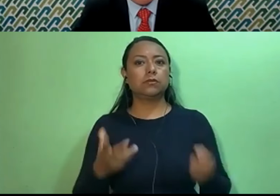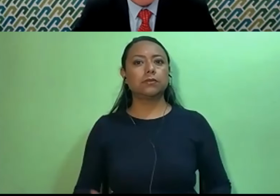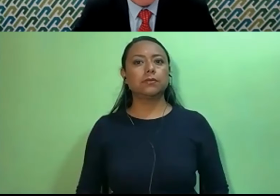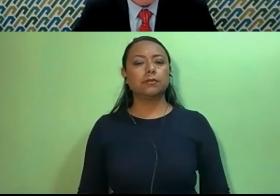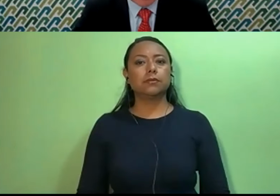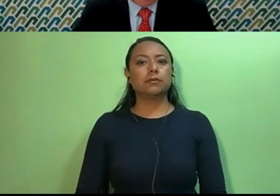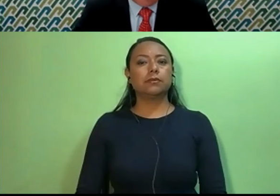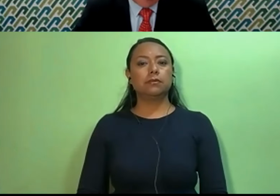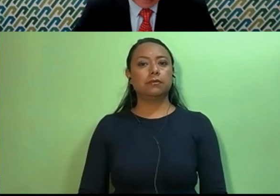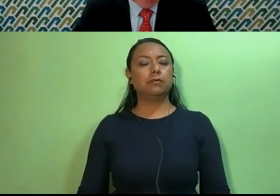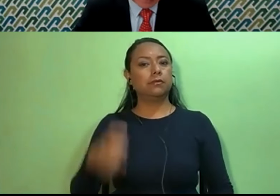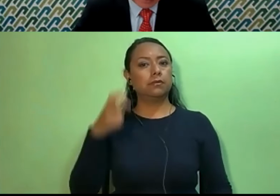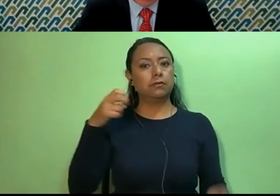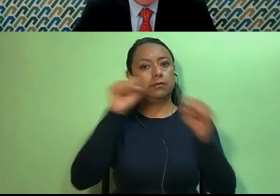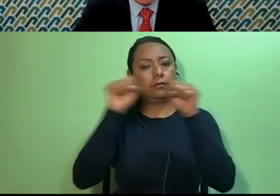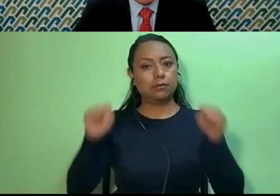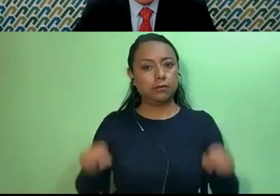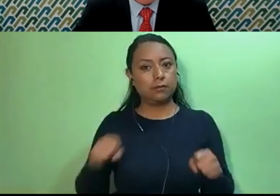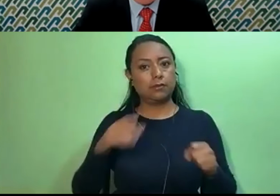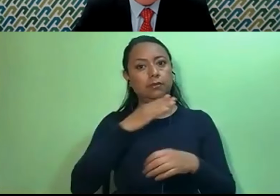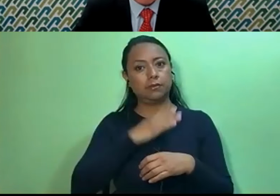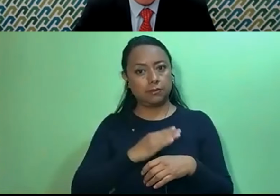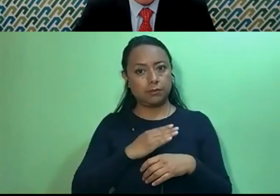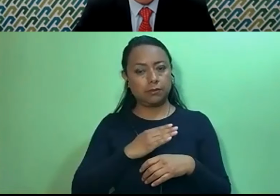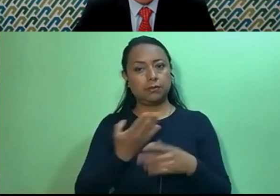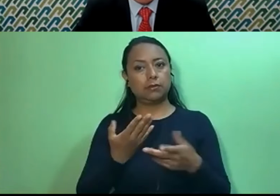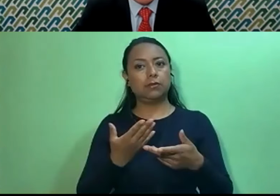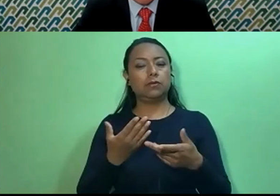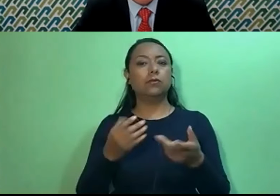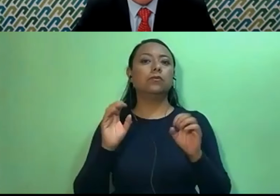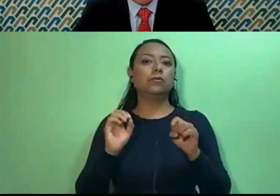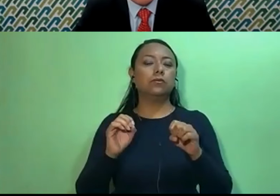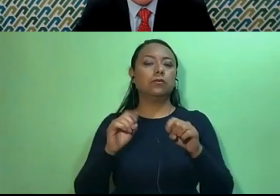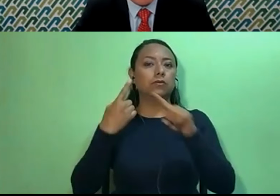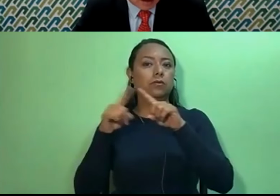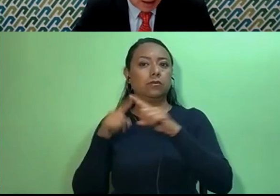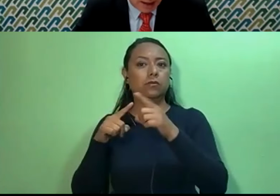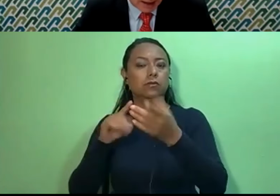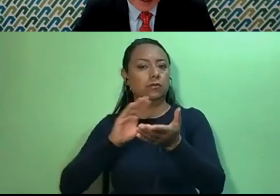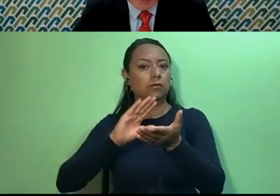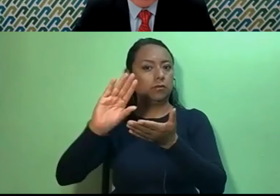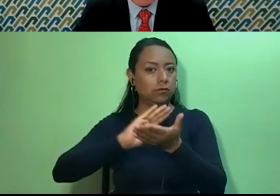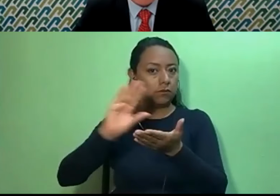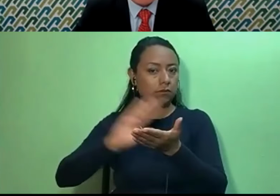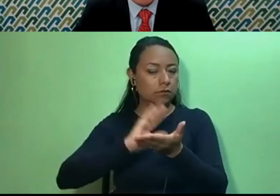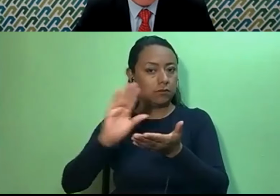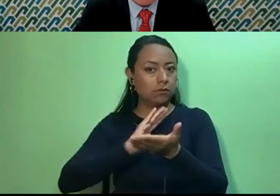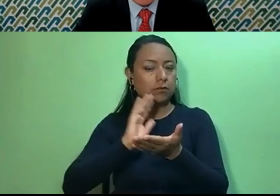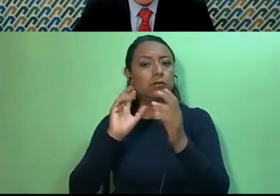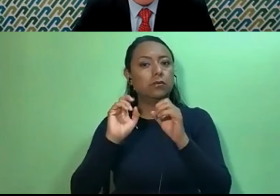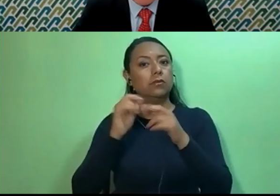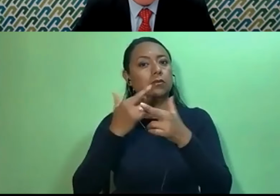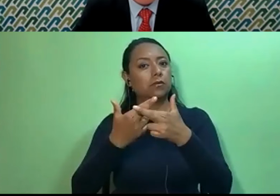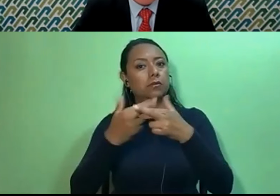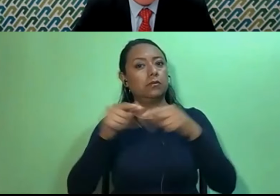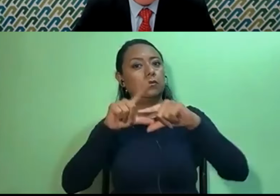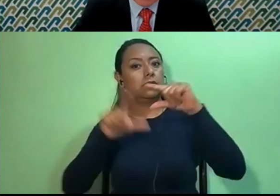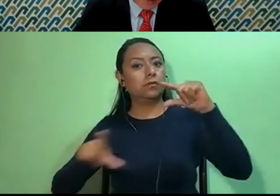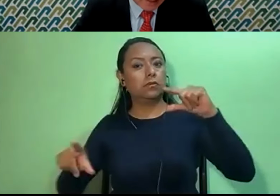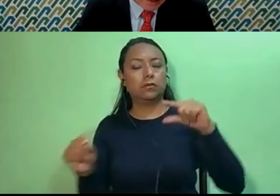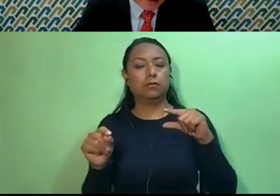de justicia y de redistribución del ingreso y la riqueza nacional tiene que